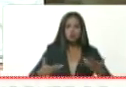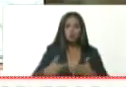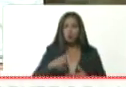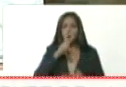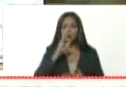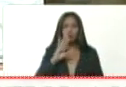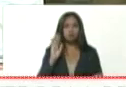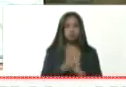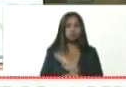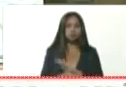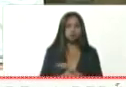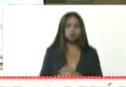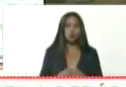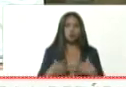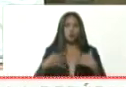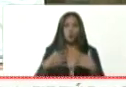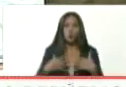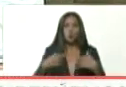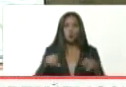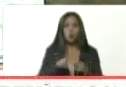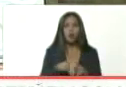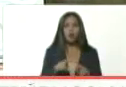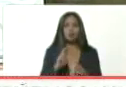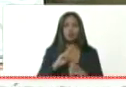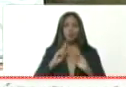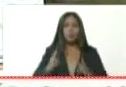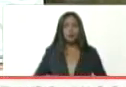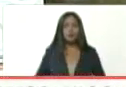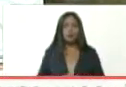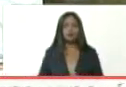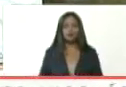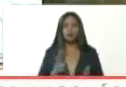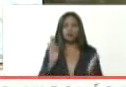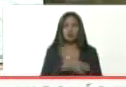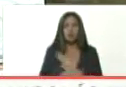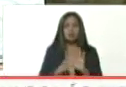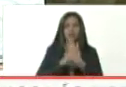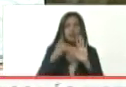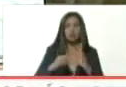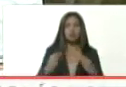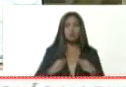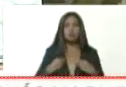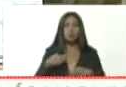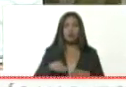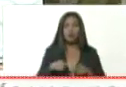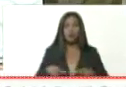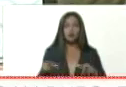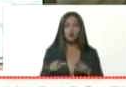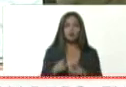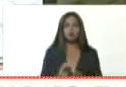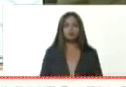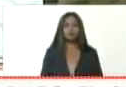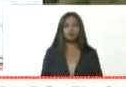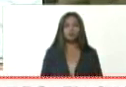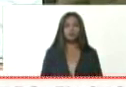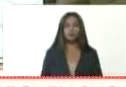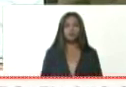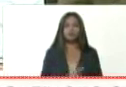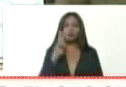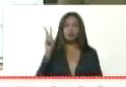destruyendo el pulmón de la humanidad destruyendo el derecho a vivir en el planeta venezuela